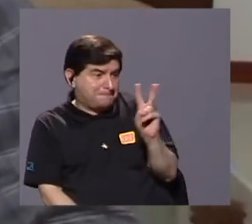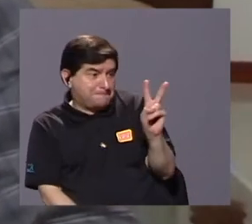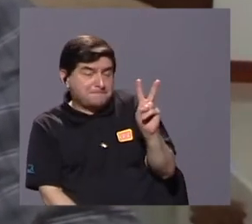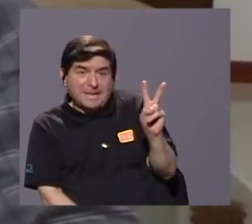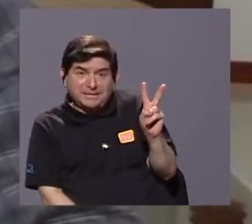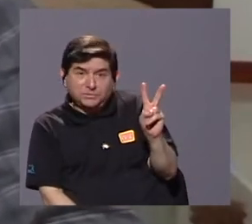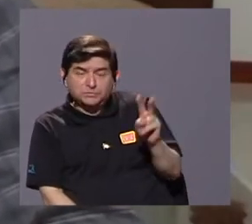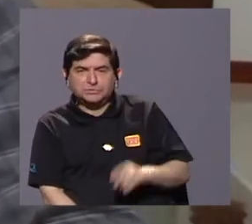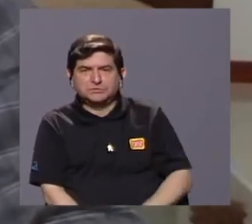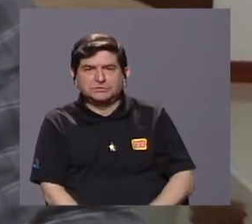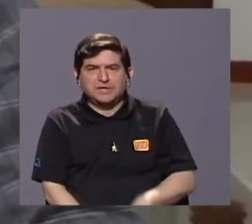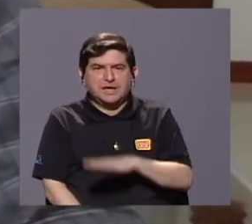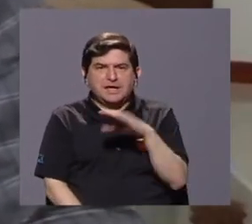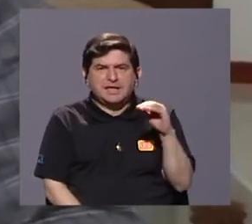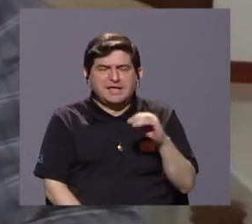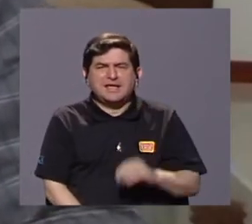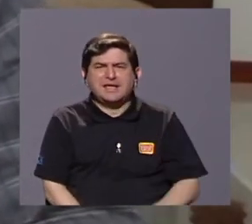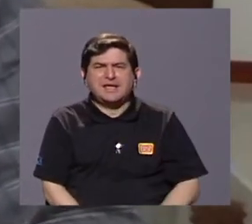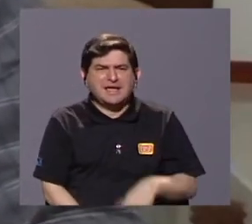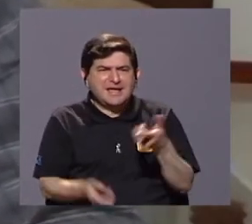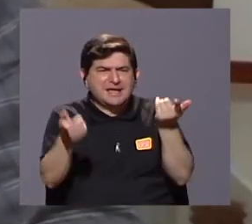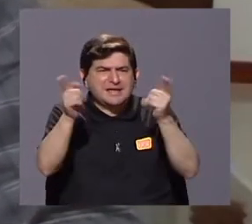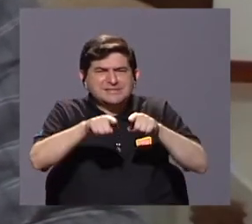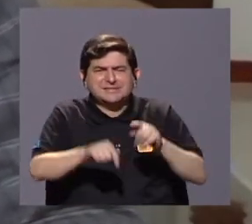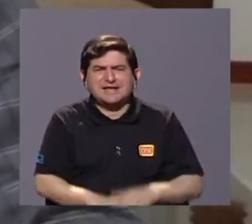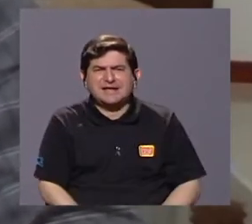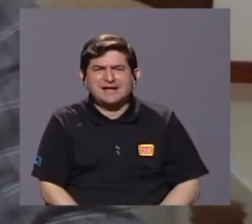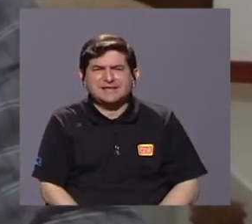y los viricidas prácticamente son una